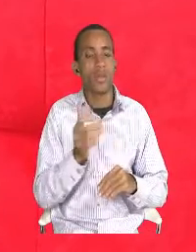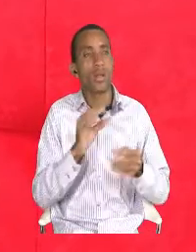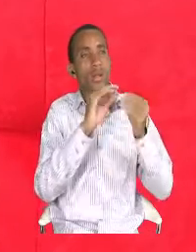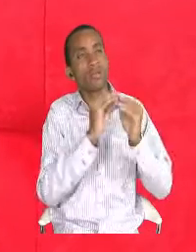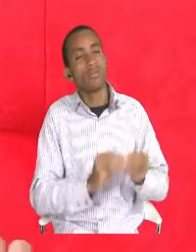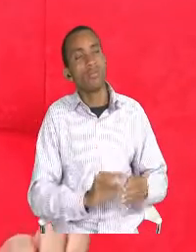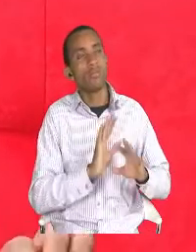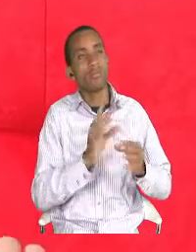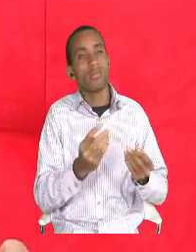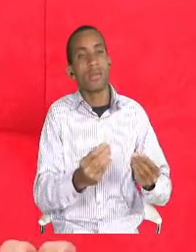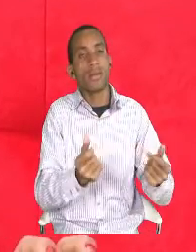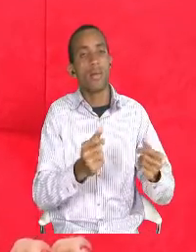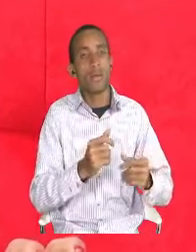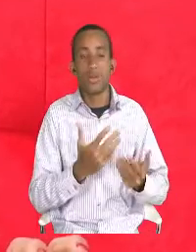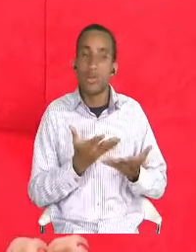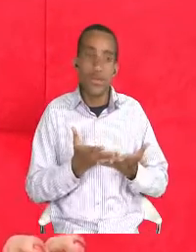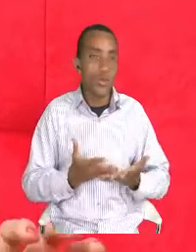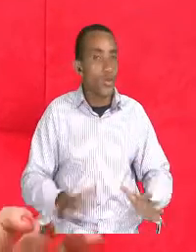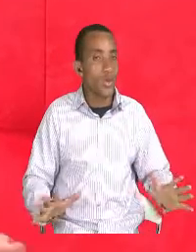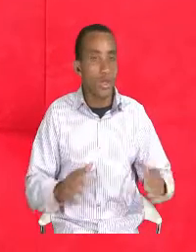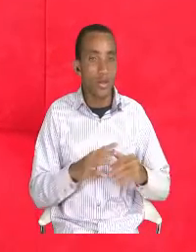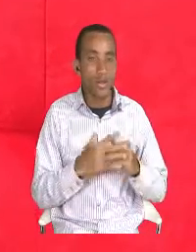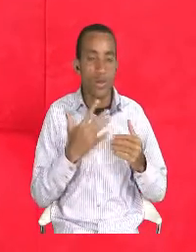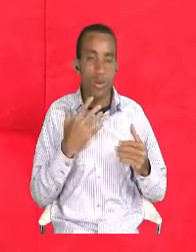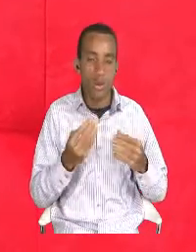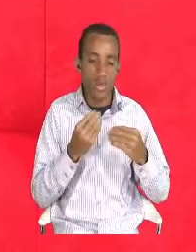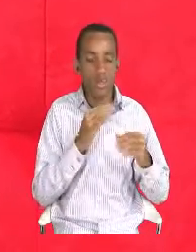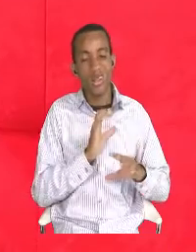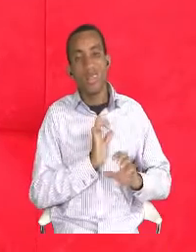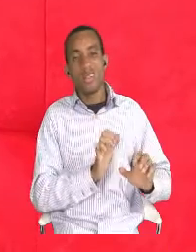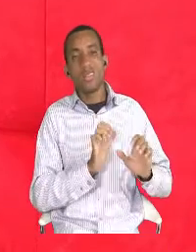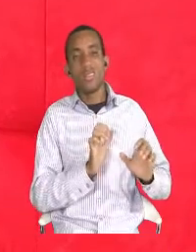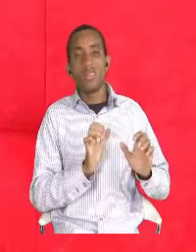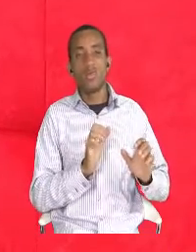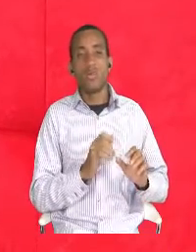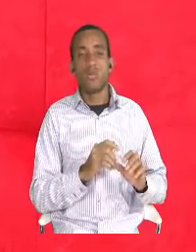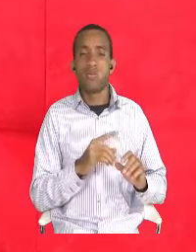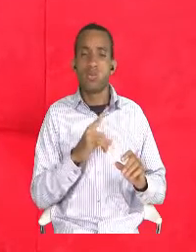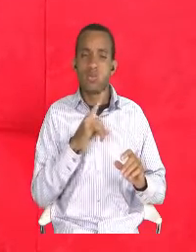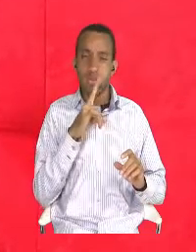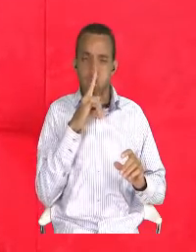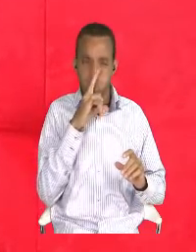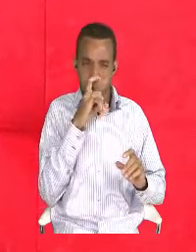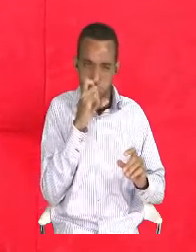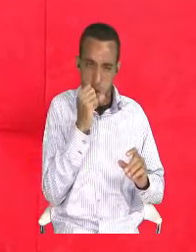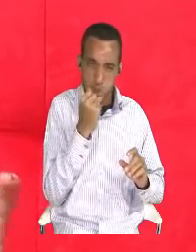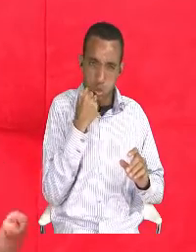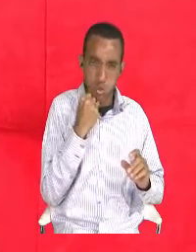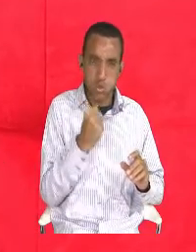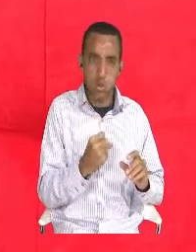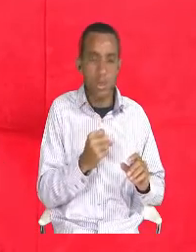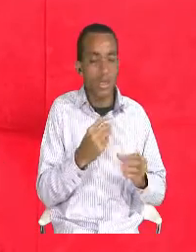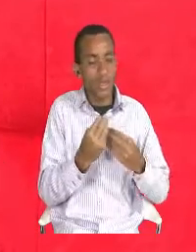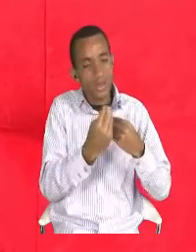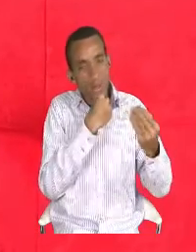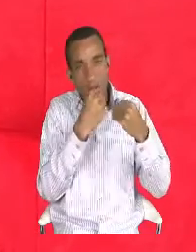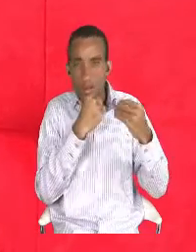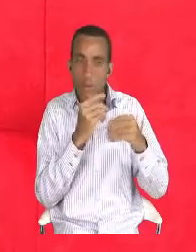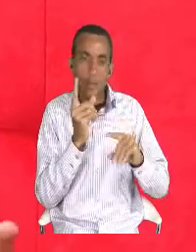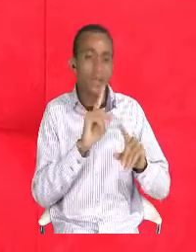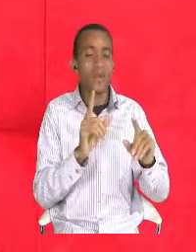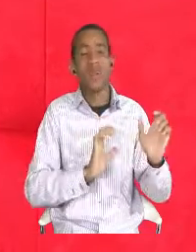decir no quiero hacer más dieta es por ese régimen en que se meten las personas, y entonces esto no lo puedo comer, esto tampoco, esto